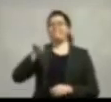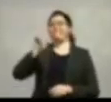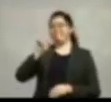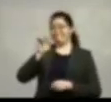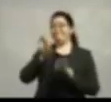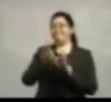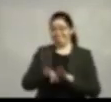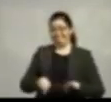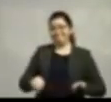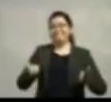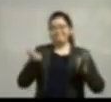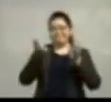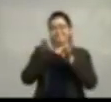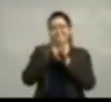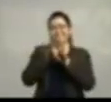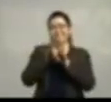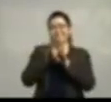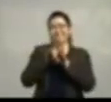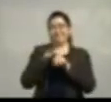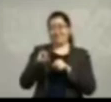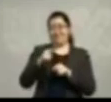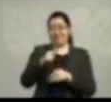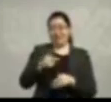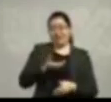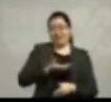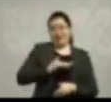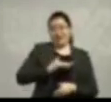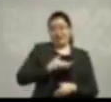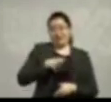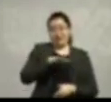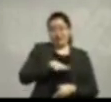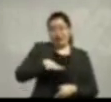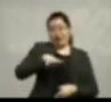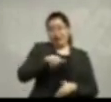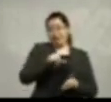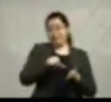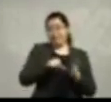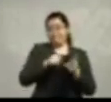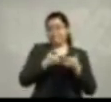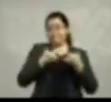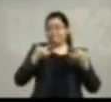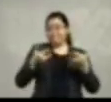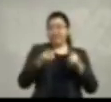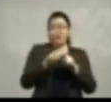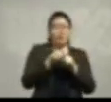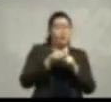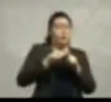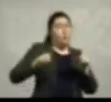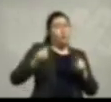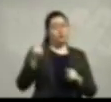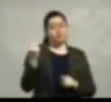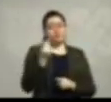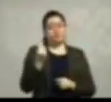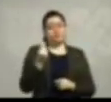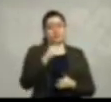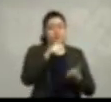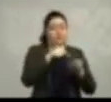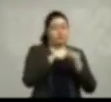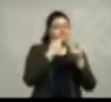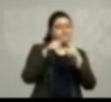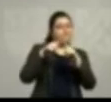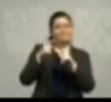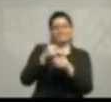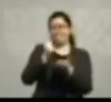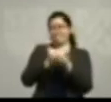importante mantener cierto orden en el centro histórico, igual que en otros lugares de la ciudad. Eso no